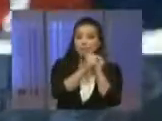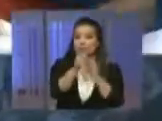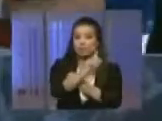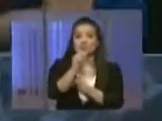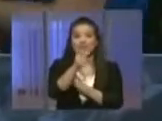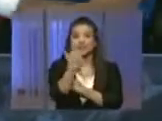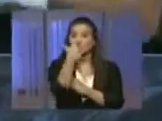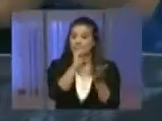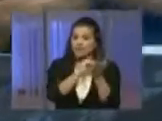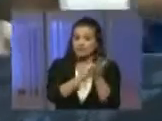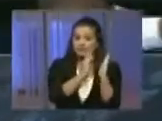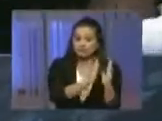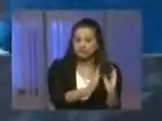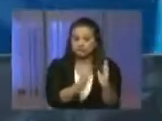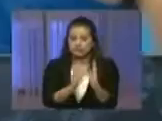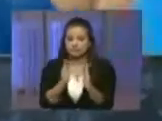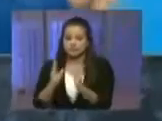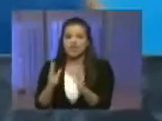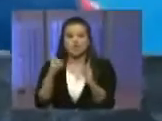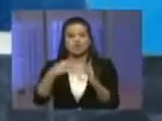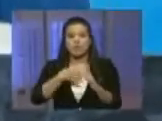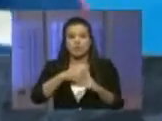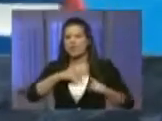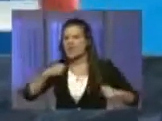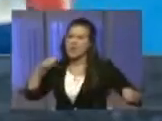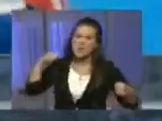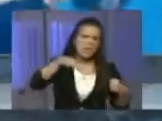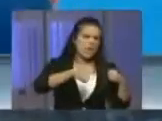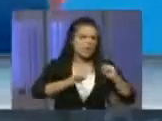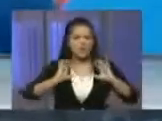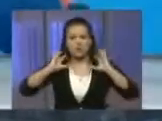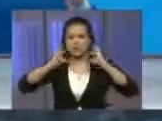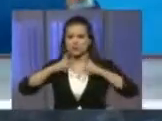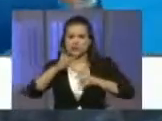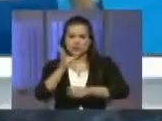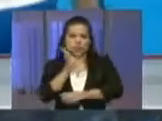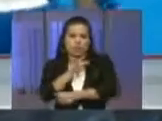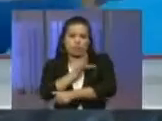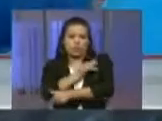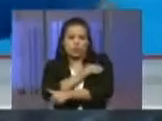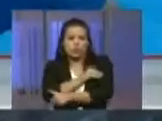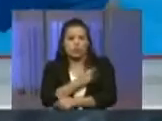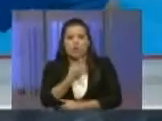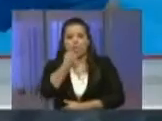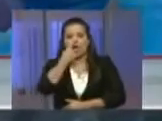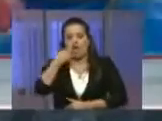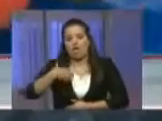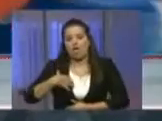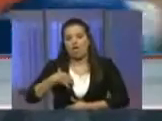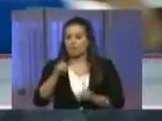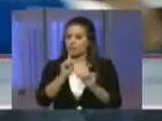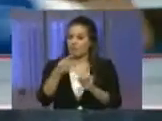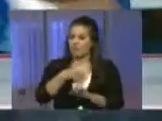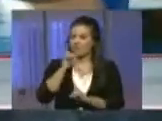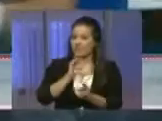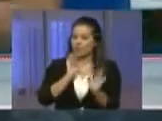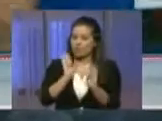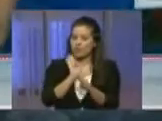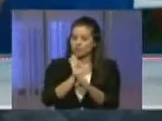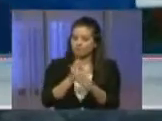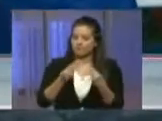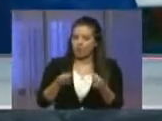energía no es que te vas a desbocar el primer round en el segundo ya no tienes oxígeno eso pasa verdad y pasa mucho en los deportes